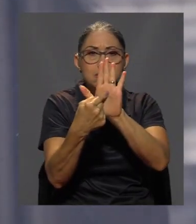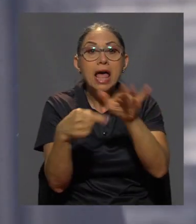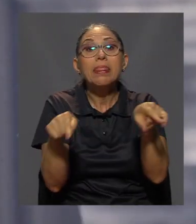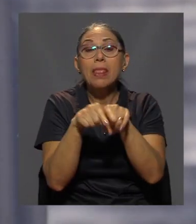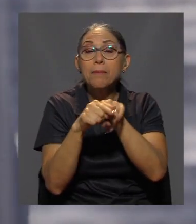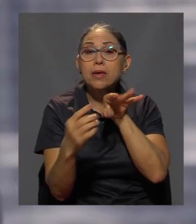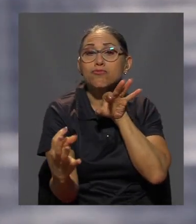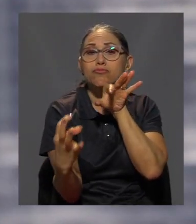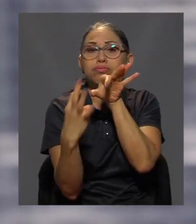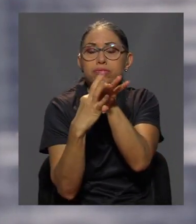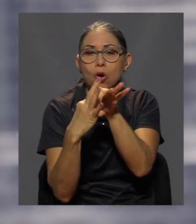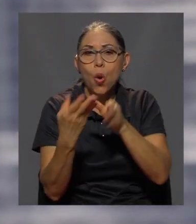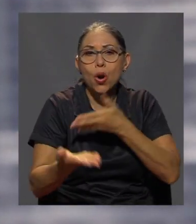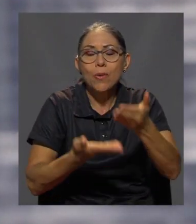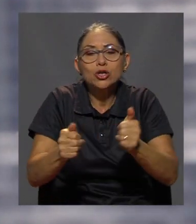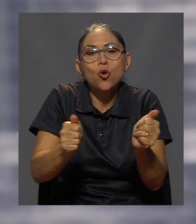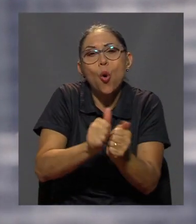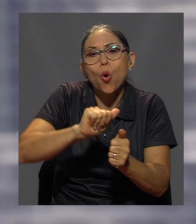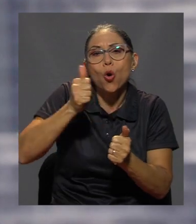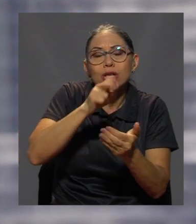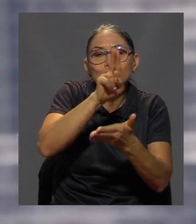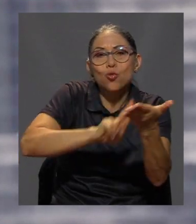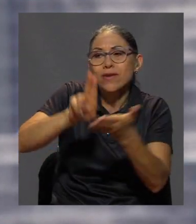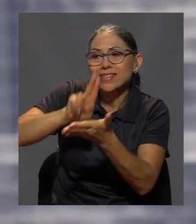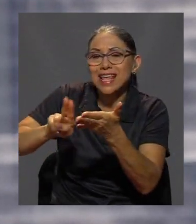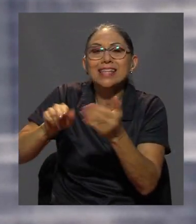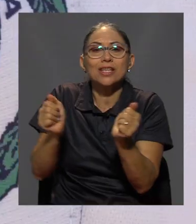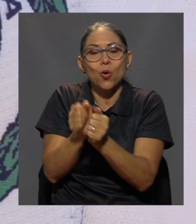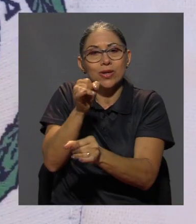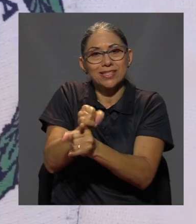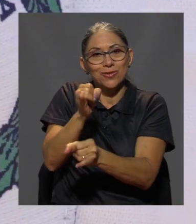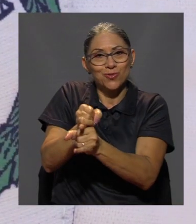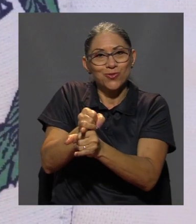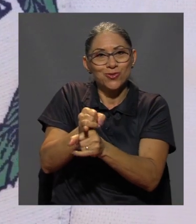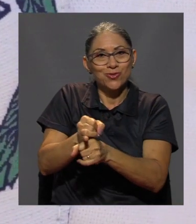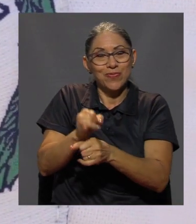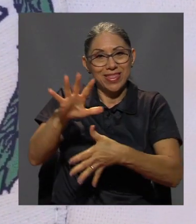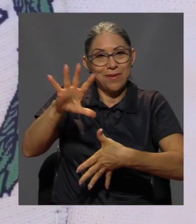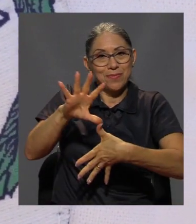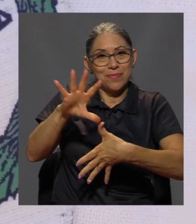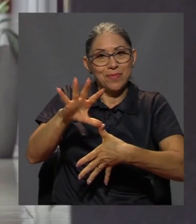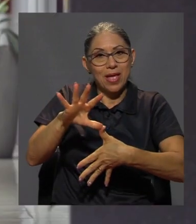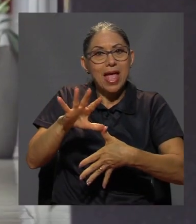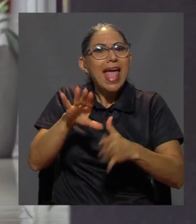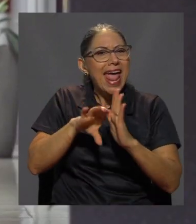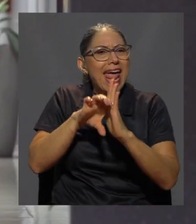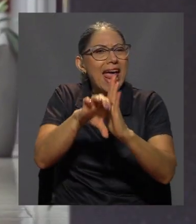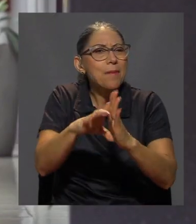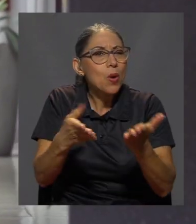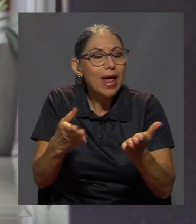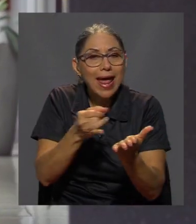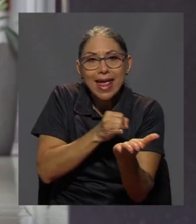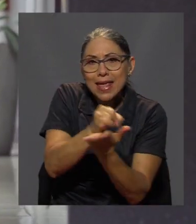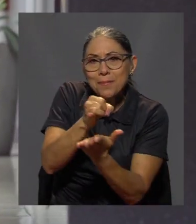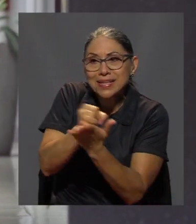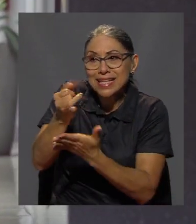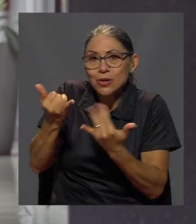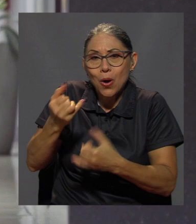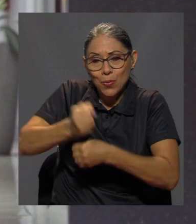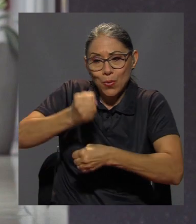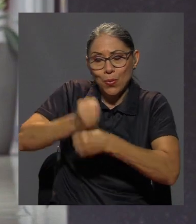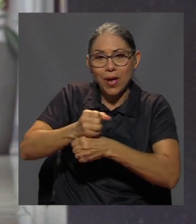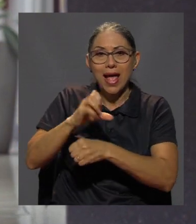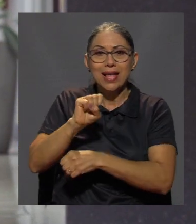la colaboración con otras universidades e institutos de la región. Un claro ejemplo de esto es la investigación en que se